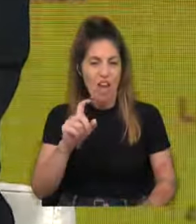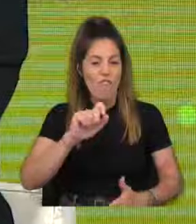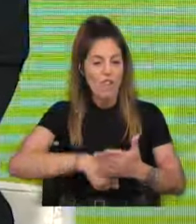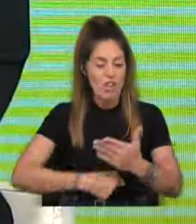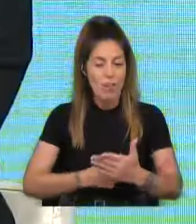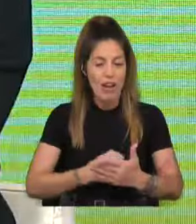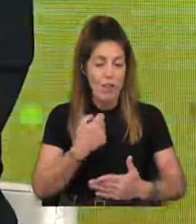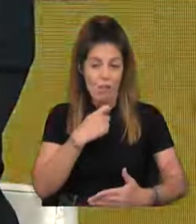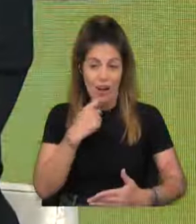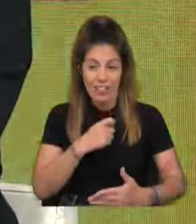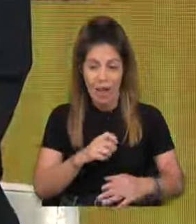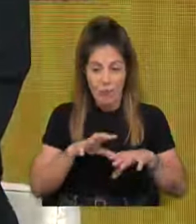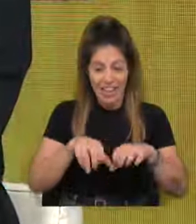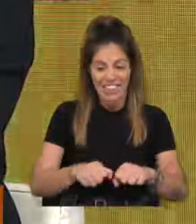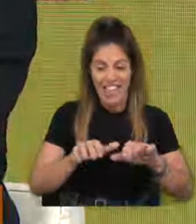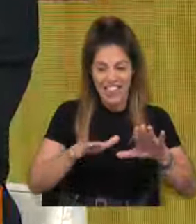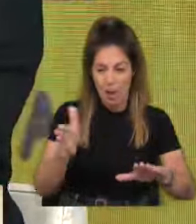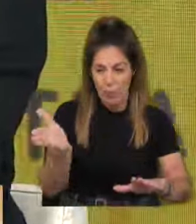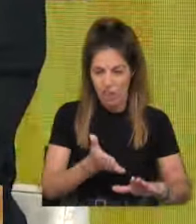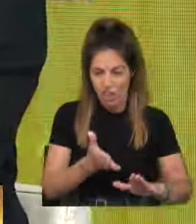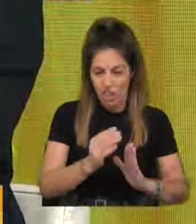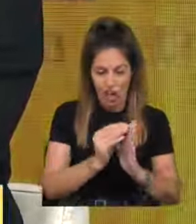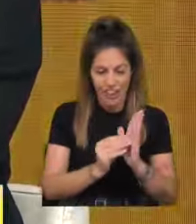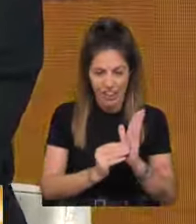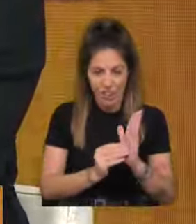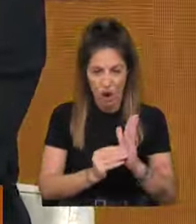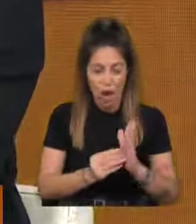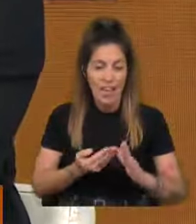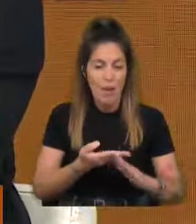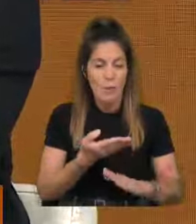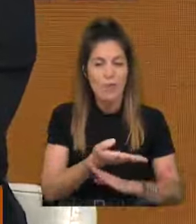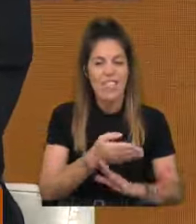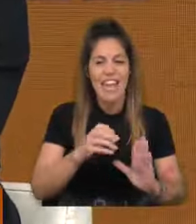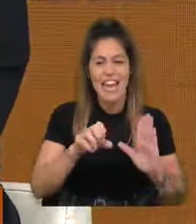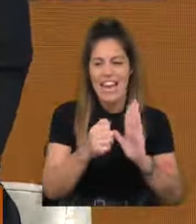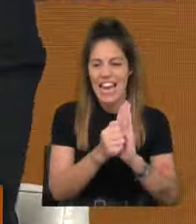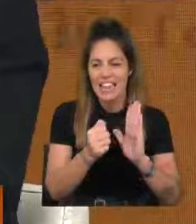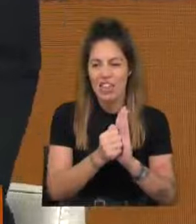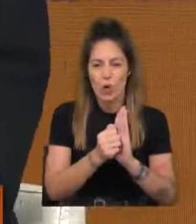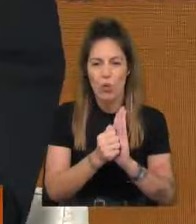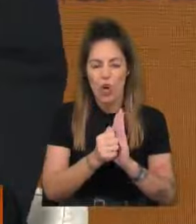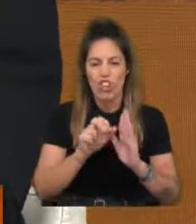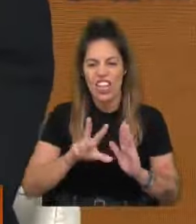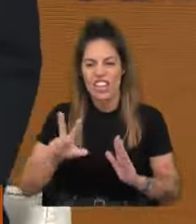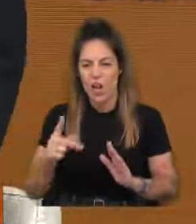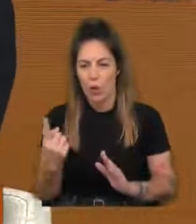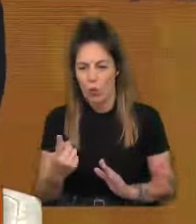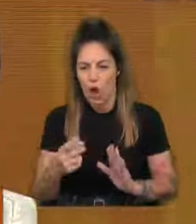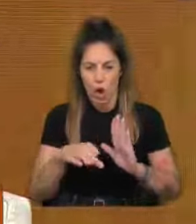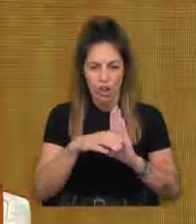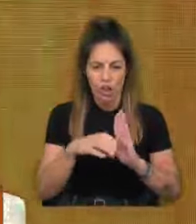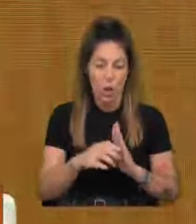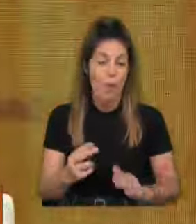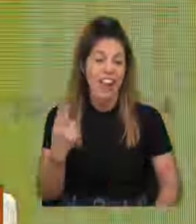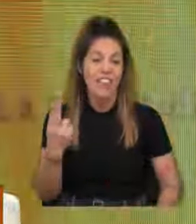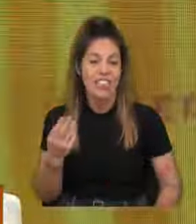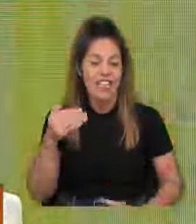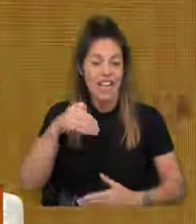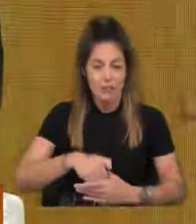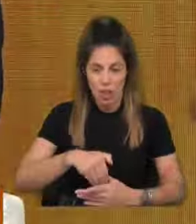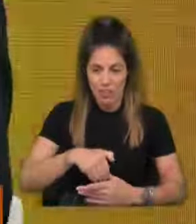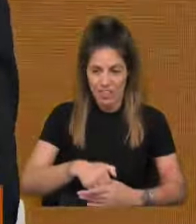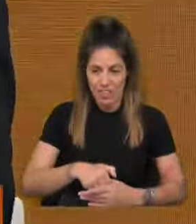alcanzar el 10% del registro Cívico que establece el artículo 331 de la Constitución para habilitar la consulta popular Qué significa